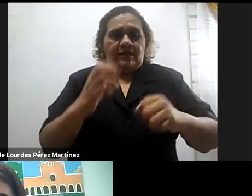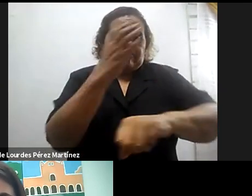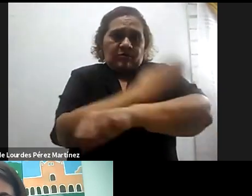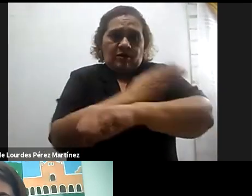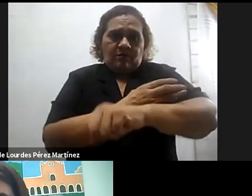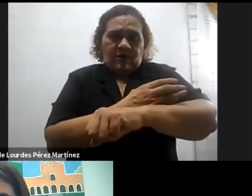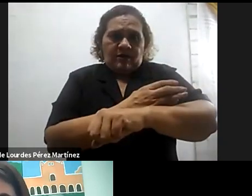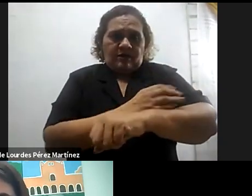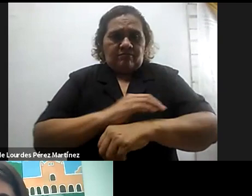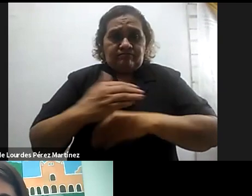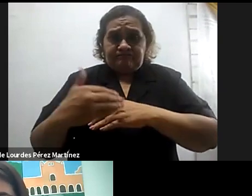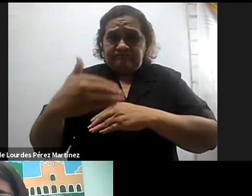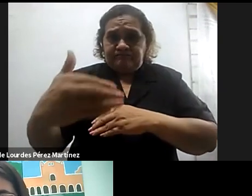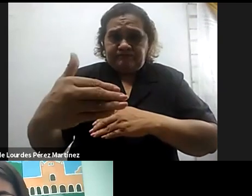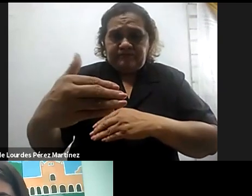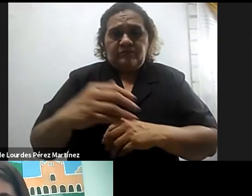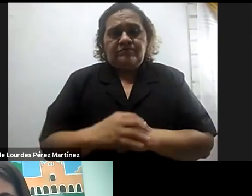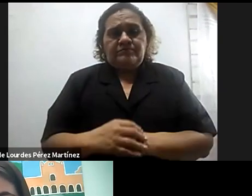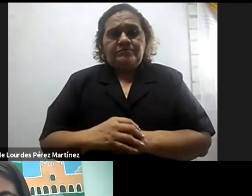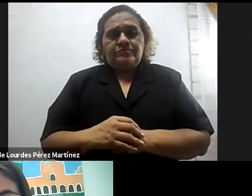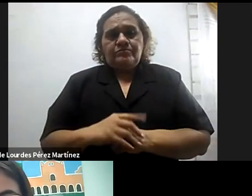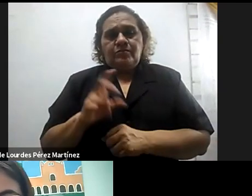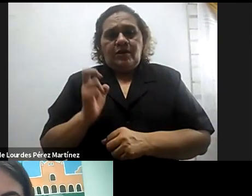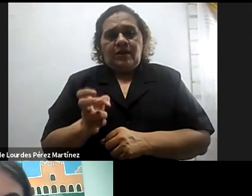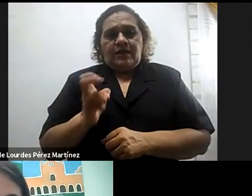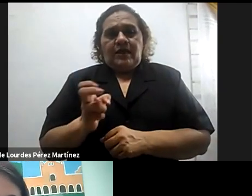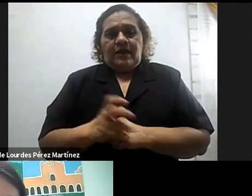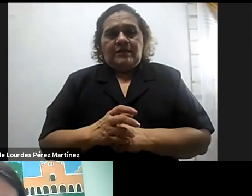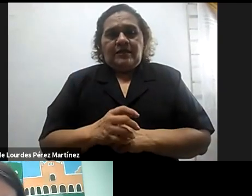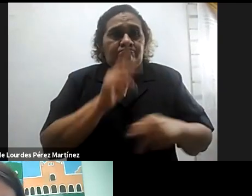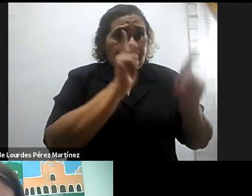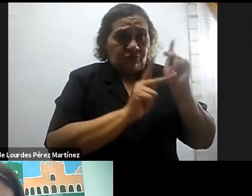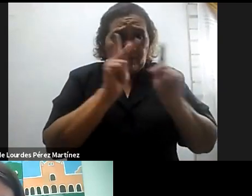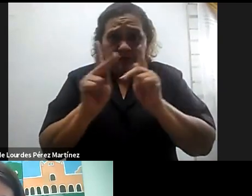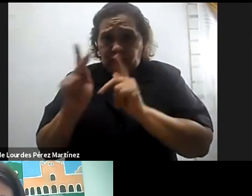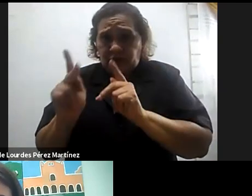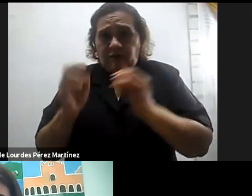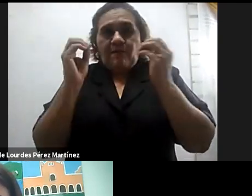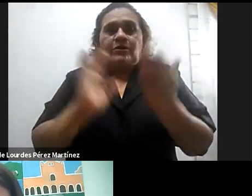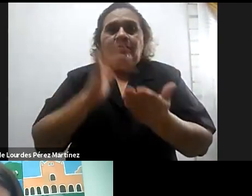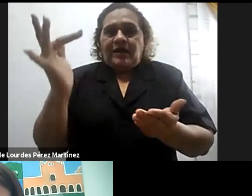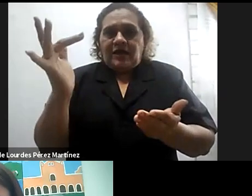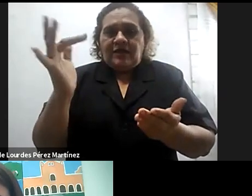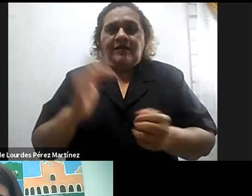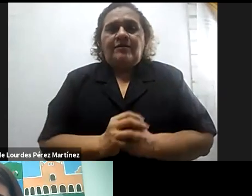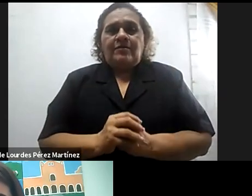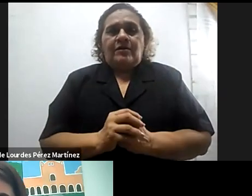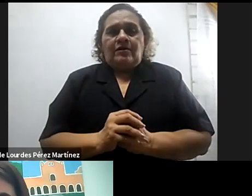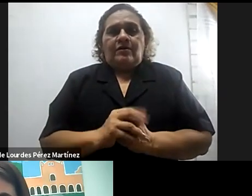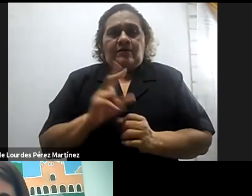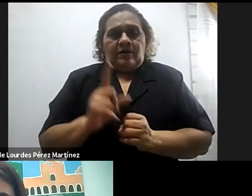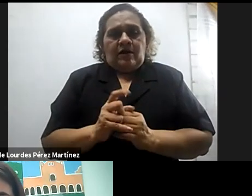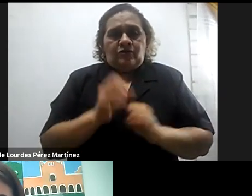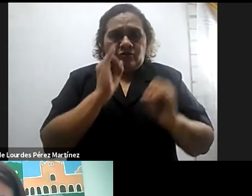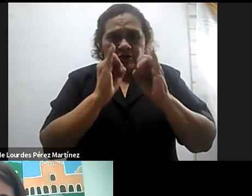más adelante cuando vean la retransmisión de este conversatorio. Así que muchísimas gracias. Gracias a nuestros intérpretes de lengua